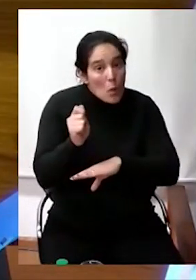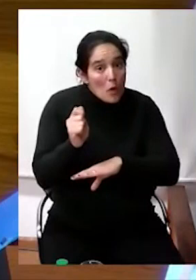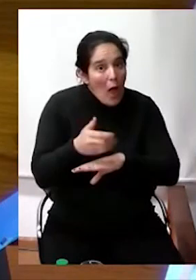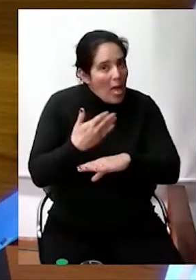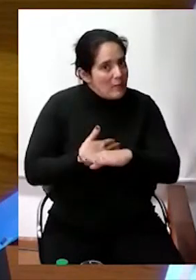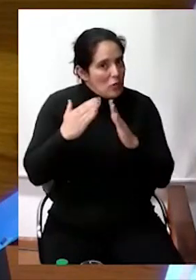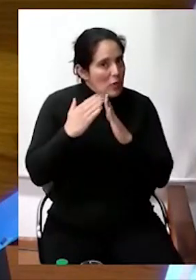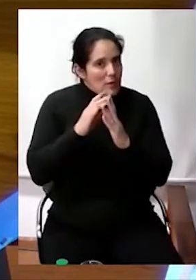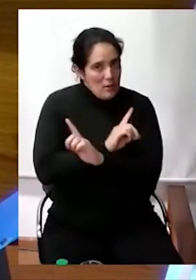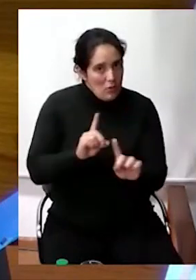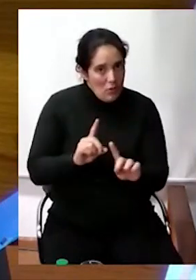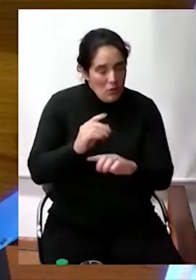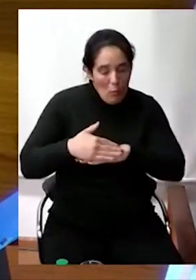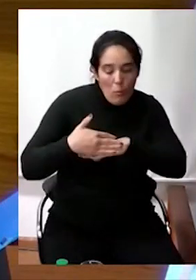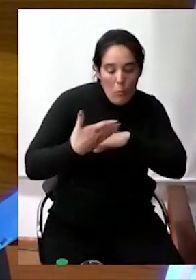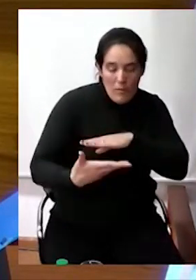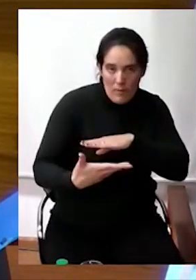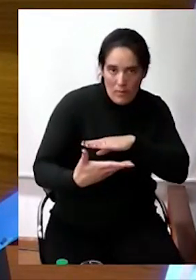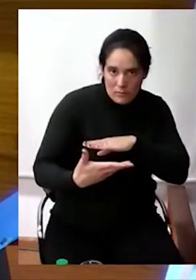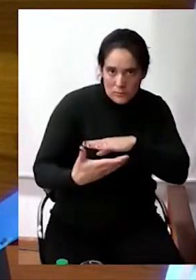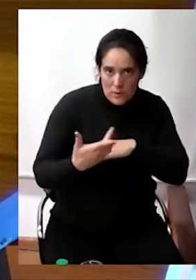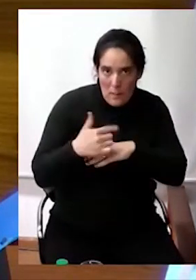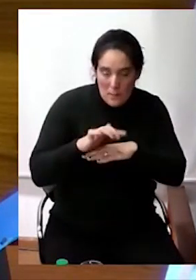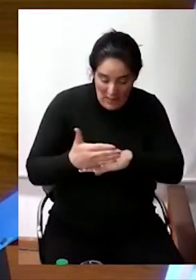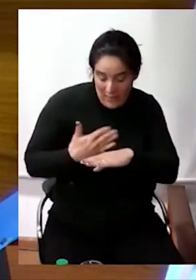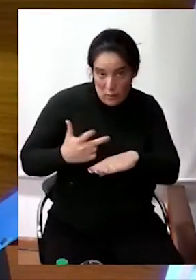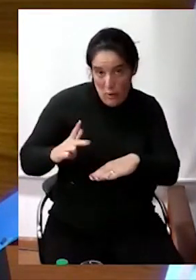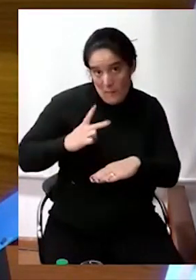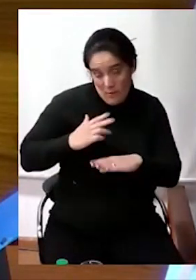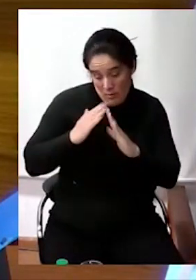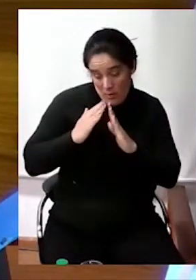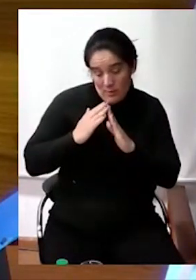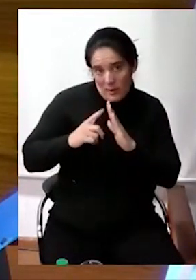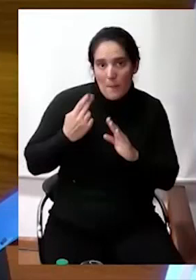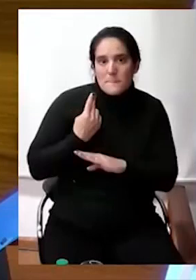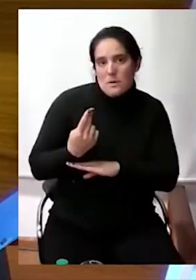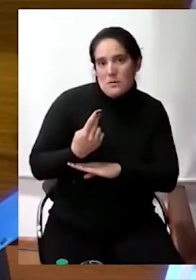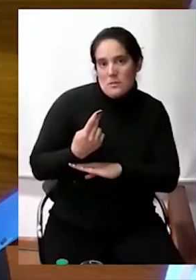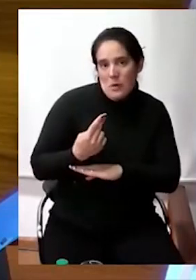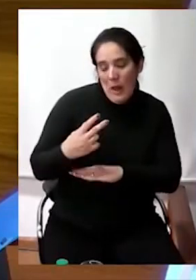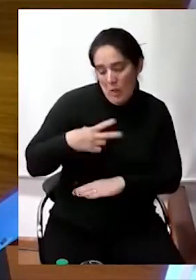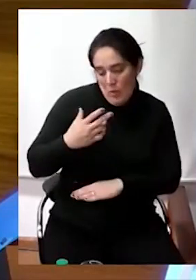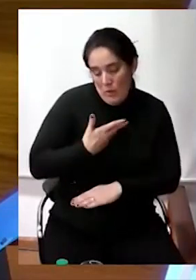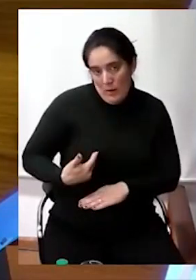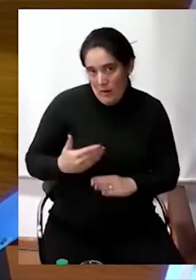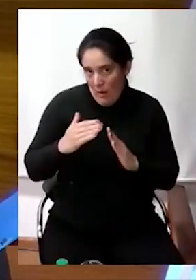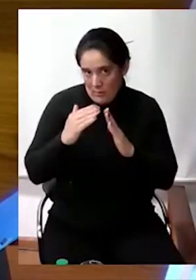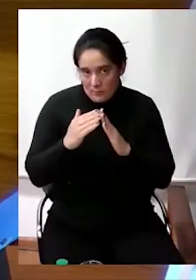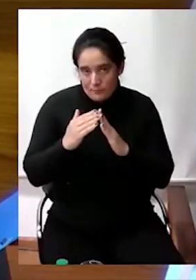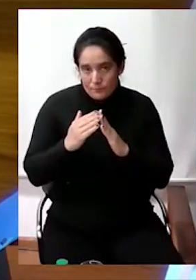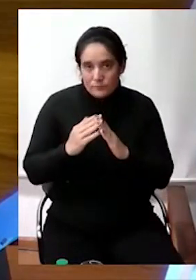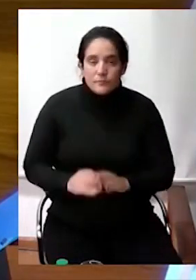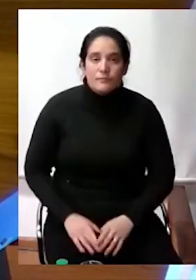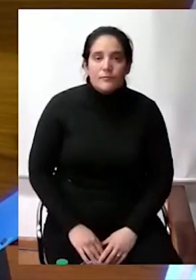hubiese sido en los predios privados le tienen que pedir autorización al propietario del terreno que en